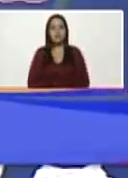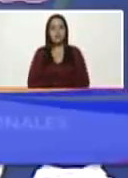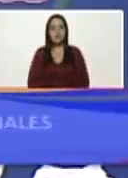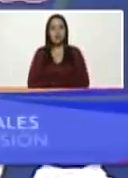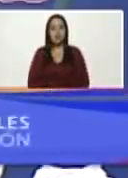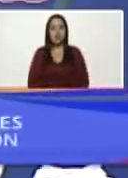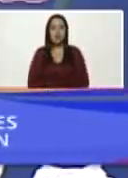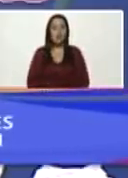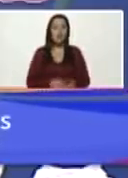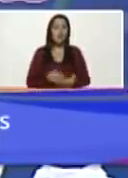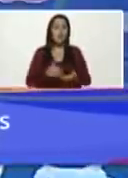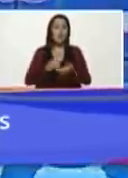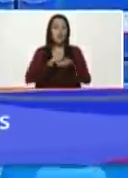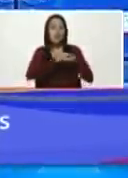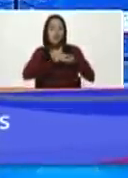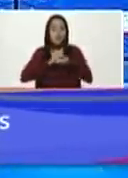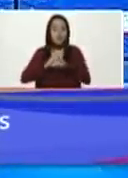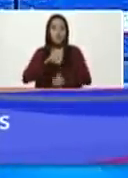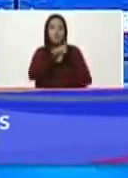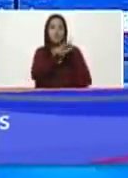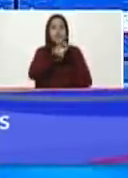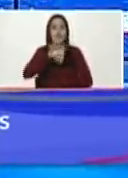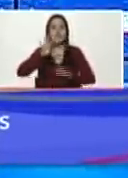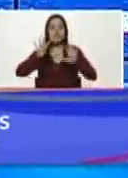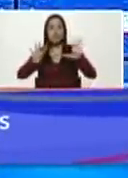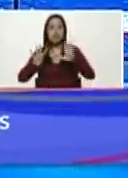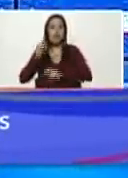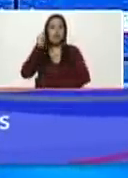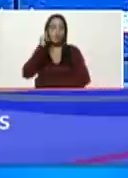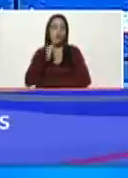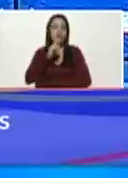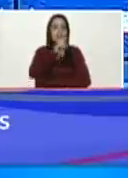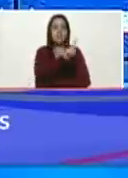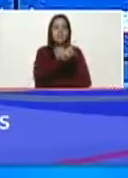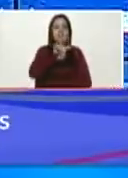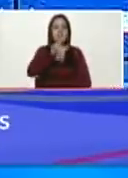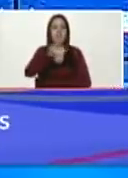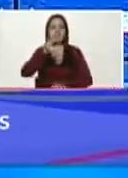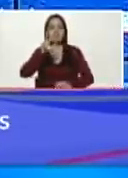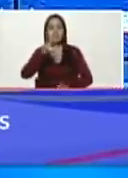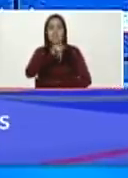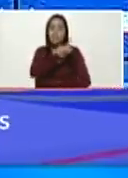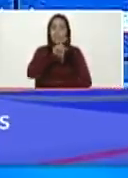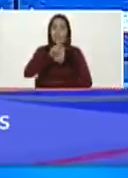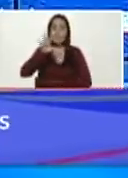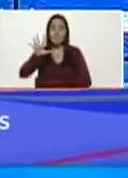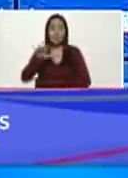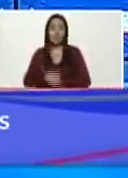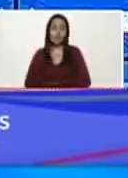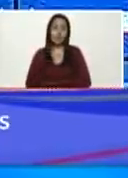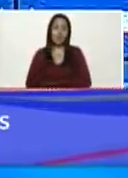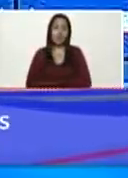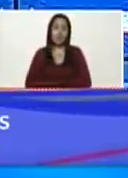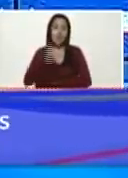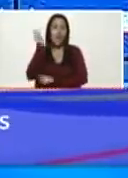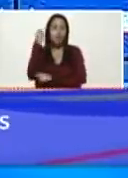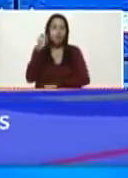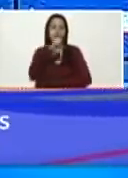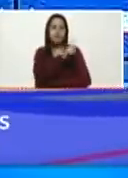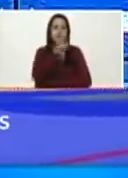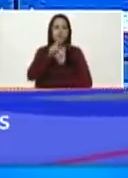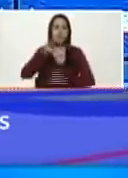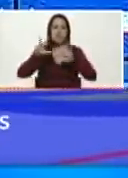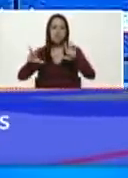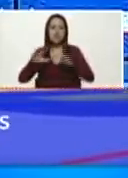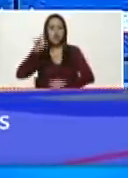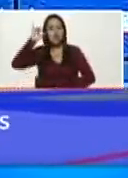Trujillo 139, Bolívar 125, Apure 118, Yaracuy